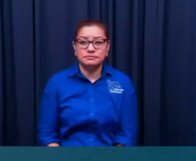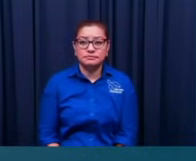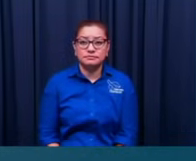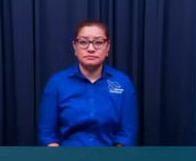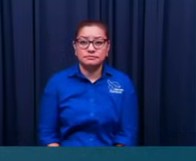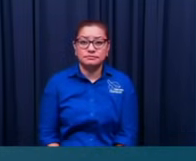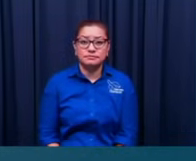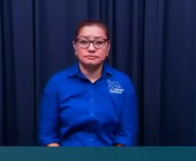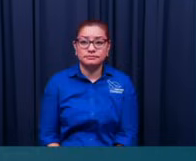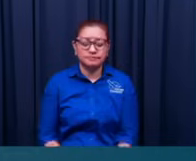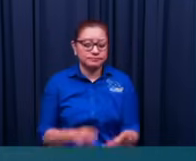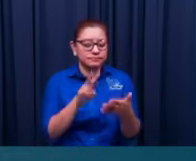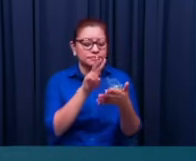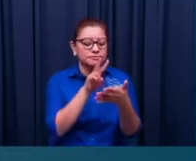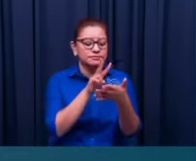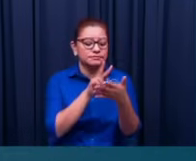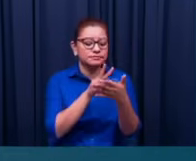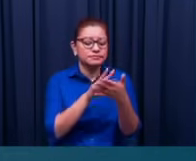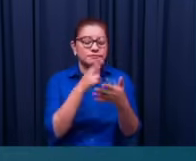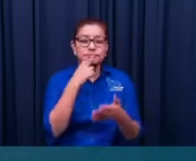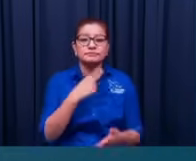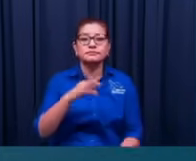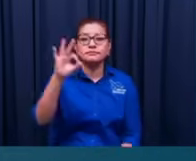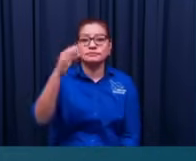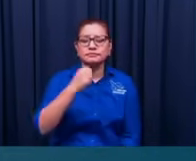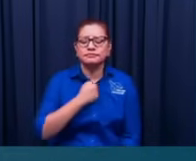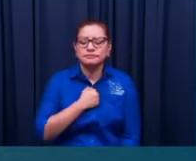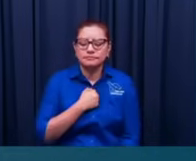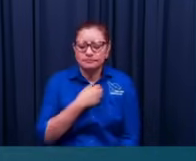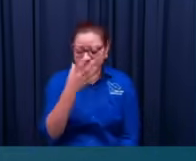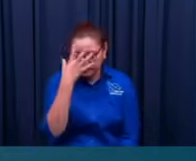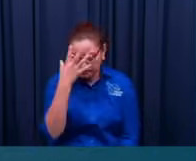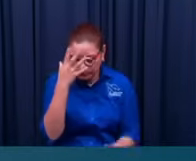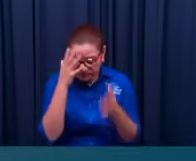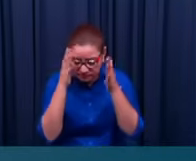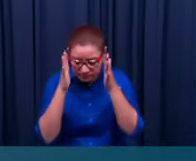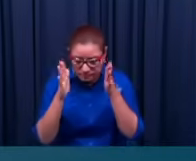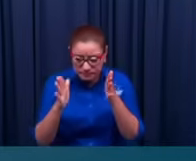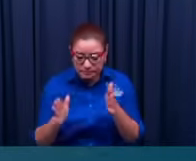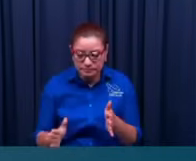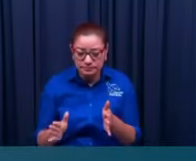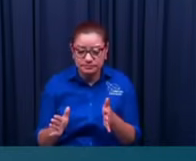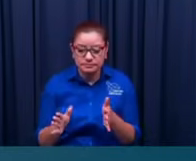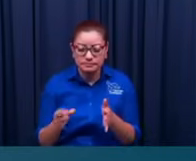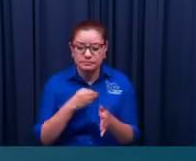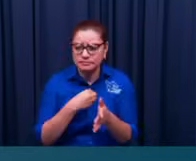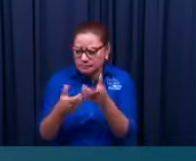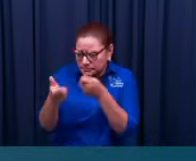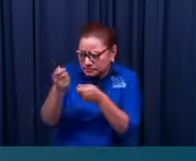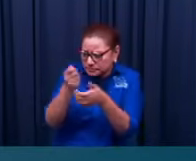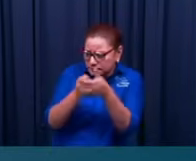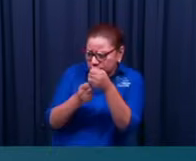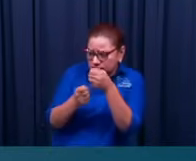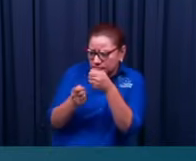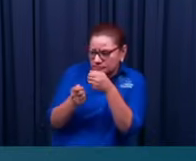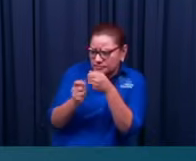Mire desde el 10. Hijo mío, si los pecadores te quieren seducir, no